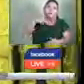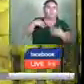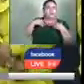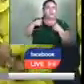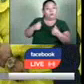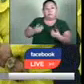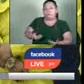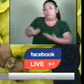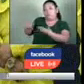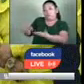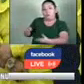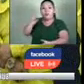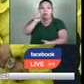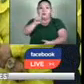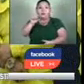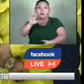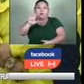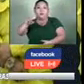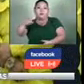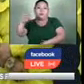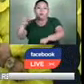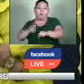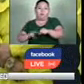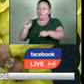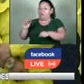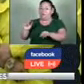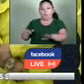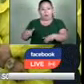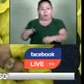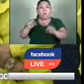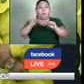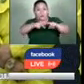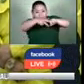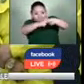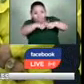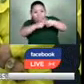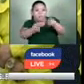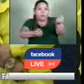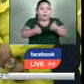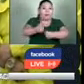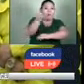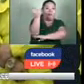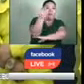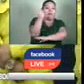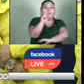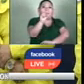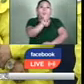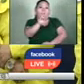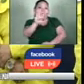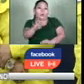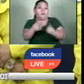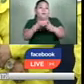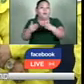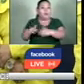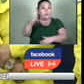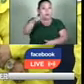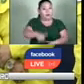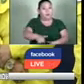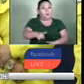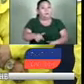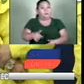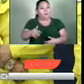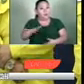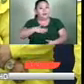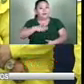dólares. Para la restauración de 24 ambulancias que funcionan a nivel nacional desde la